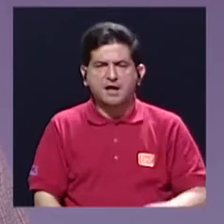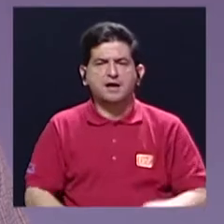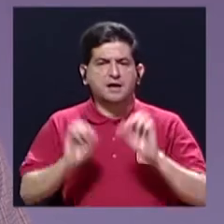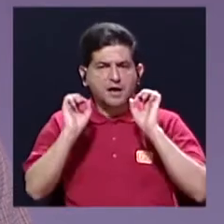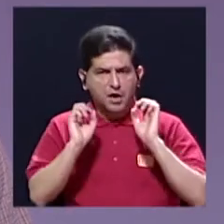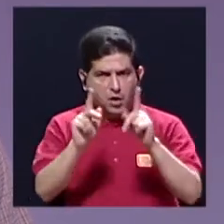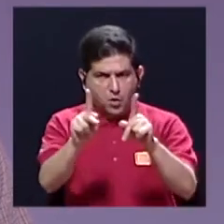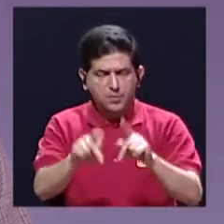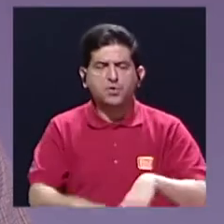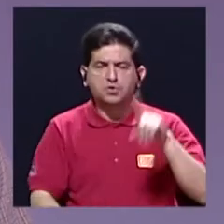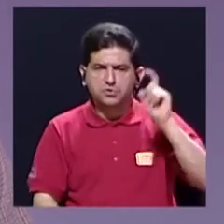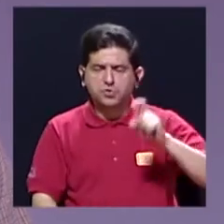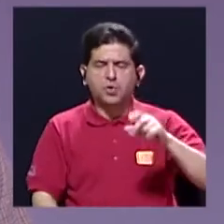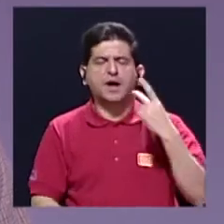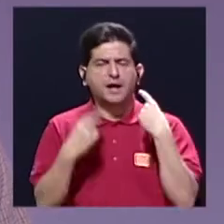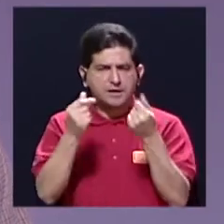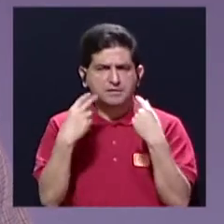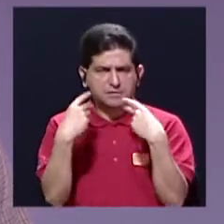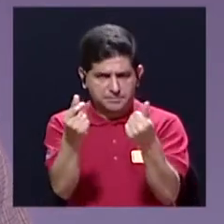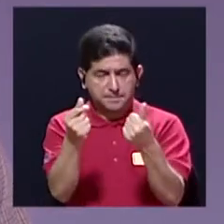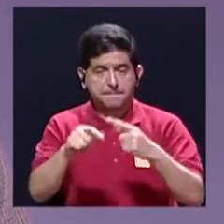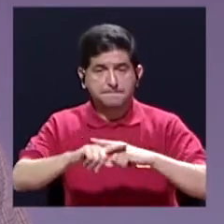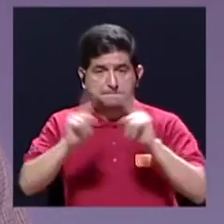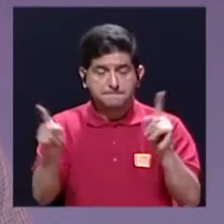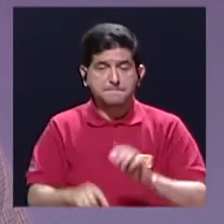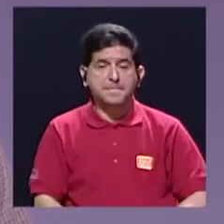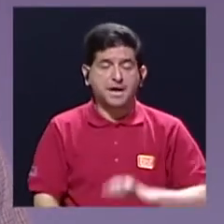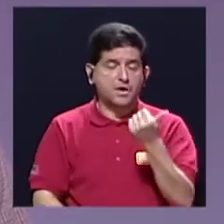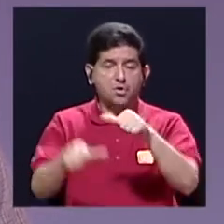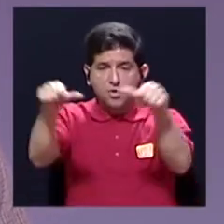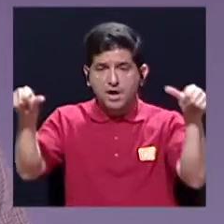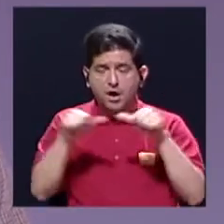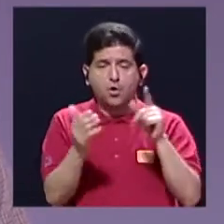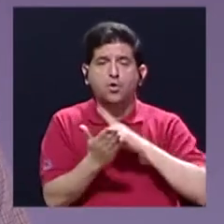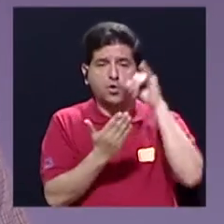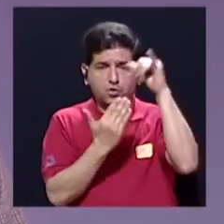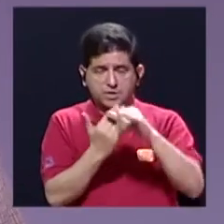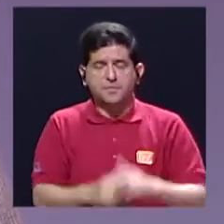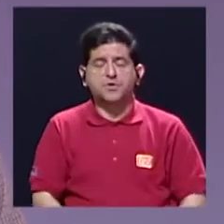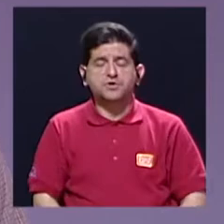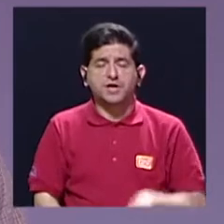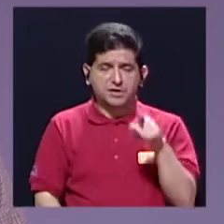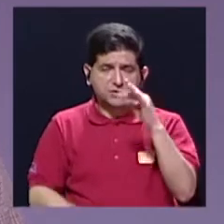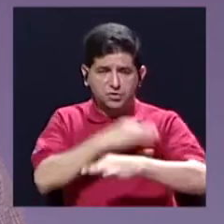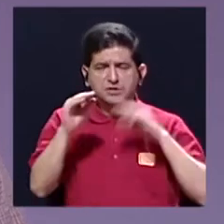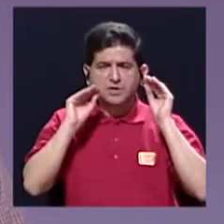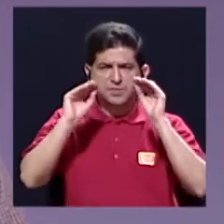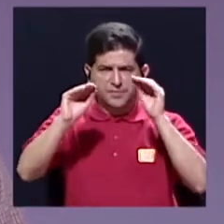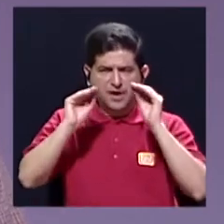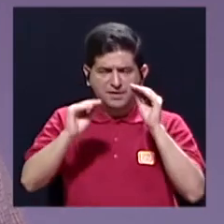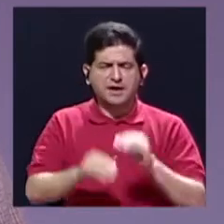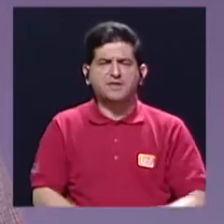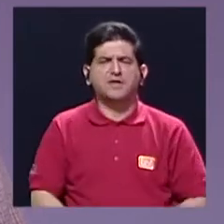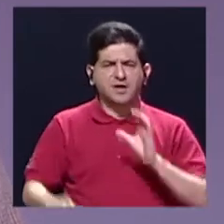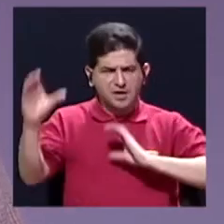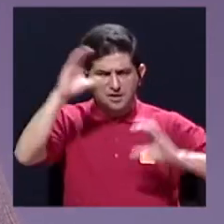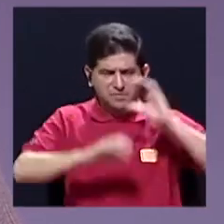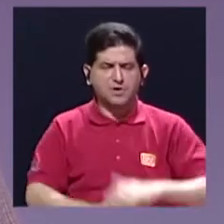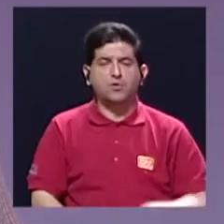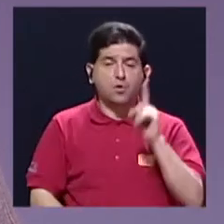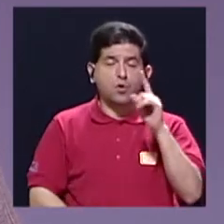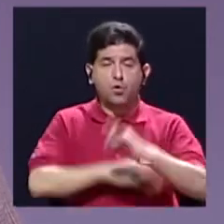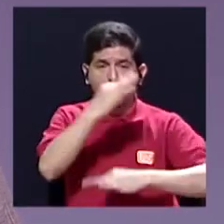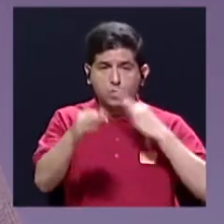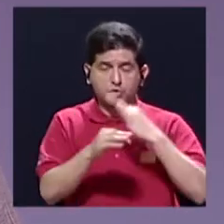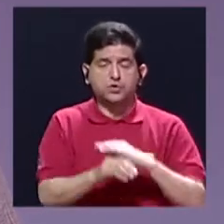sus necesidades más urgentes, pero en el resto del área desarrollar un proyecto académico-científico. Yo he propuesto concretamente desarrollar un jardín